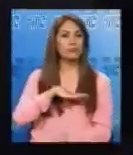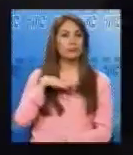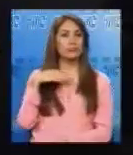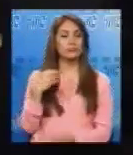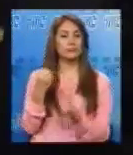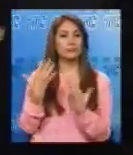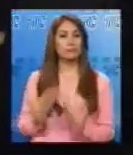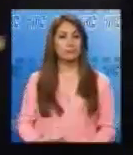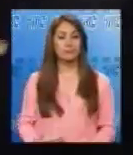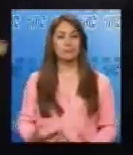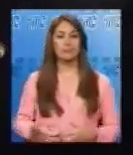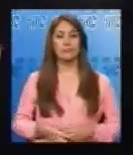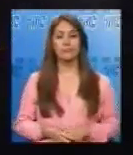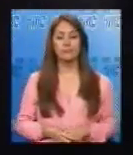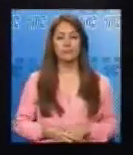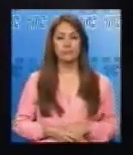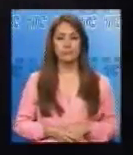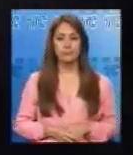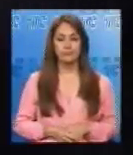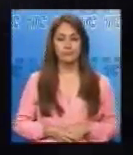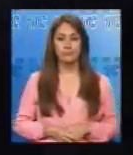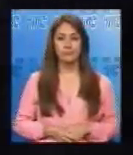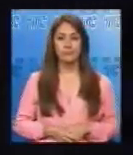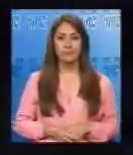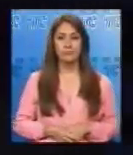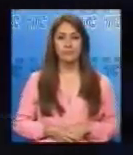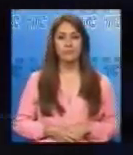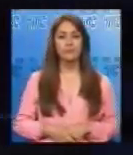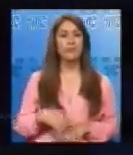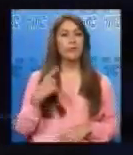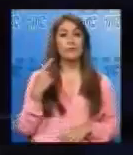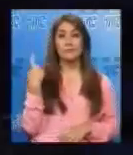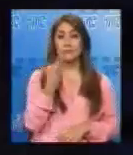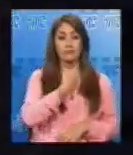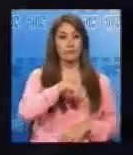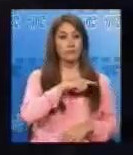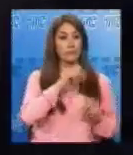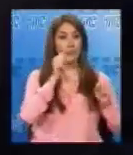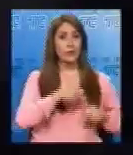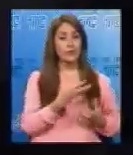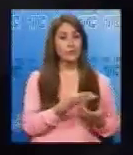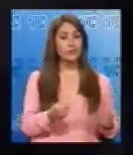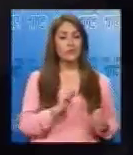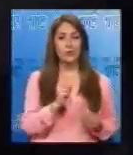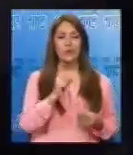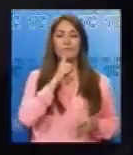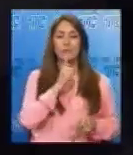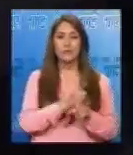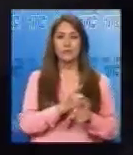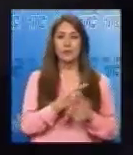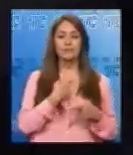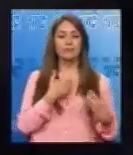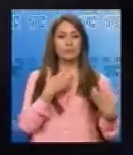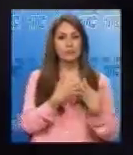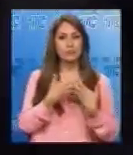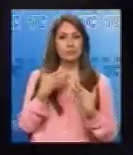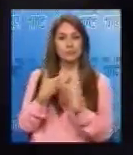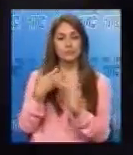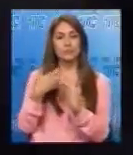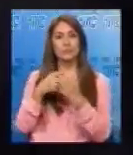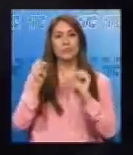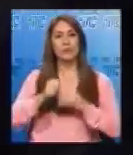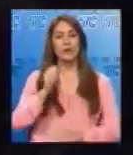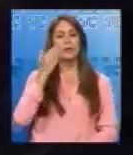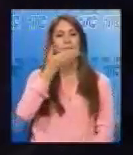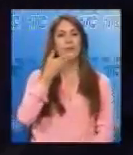veces se creen ejemplos a seguir. Solos no tendremos incidencia, en bloque podemos incidir para buscar un